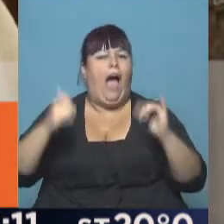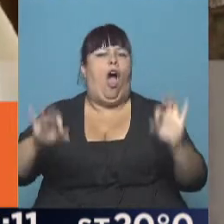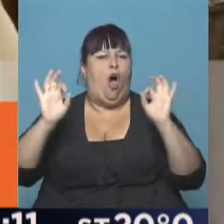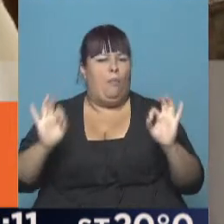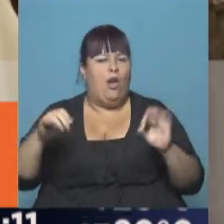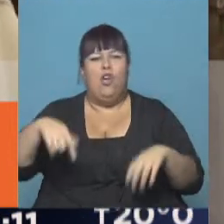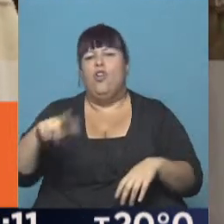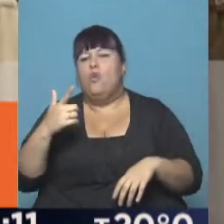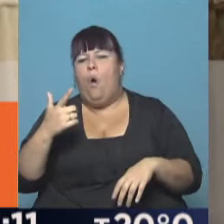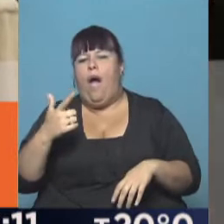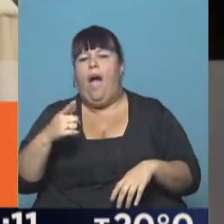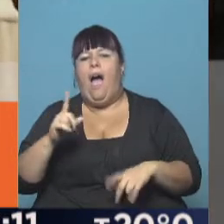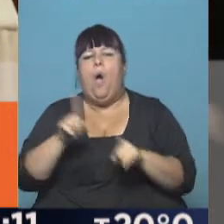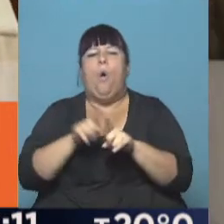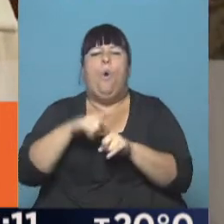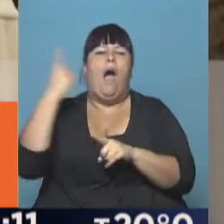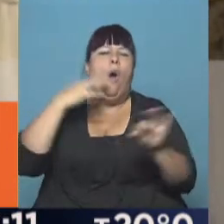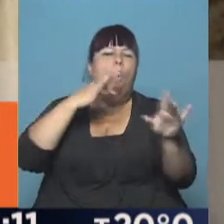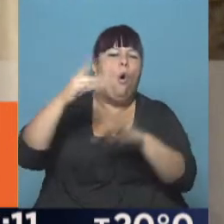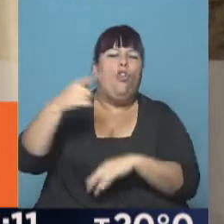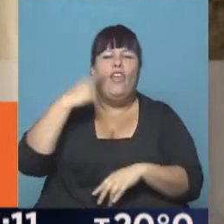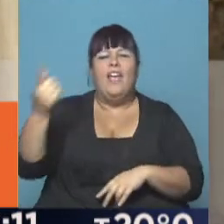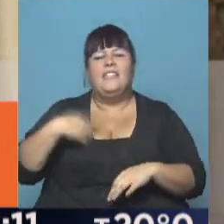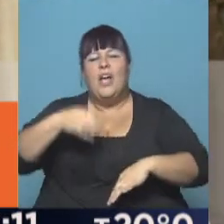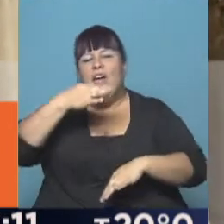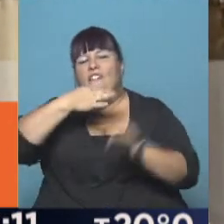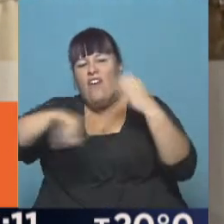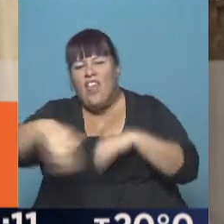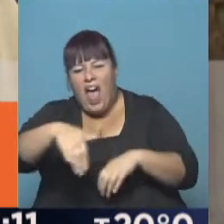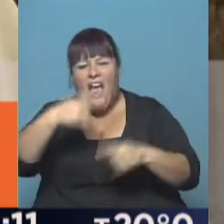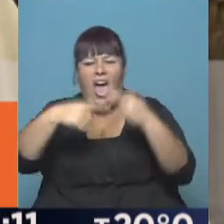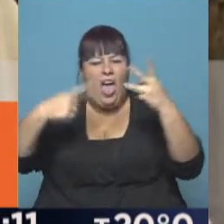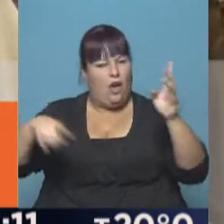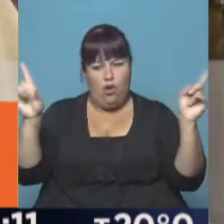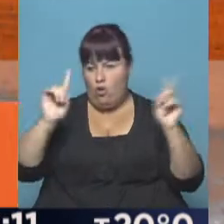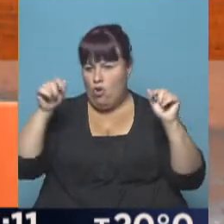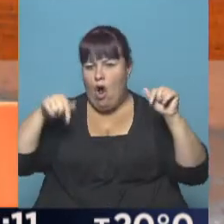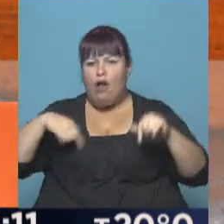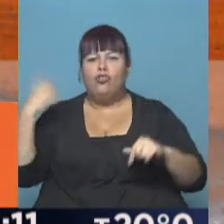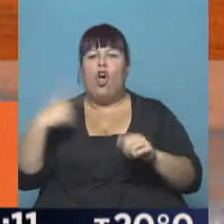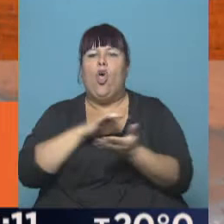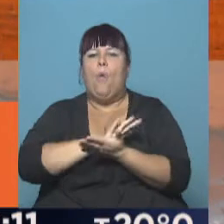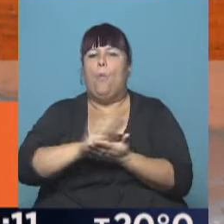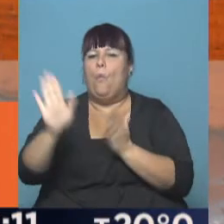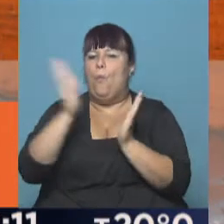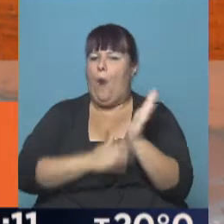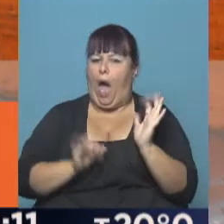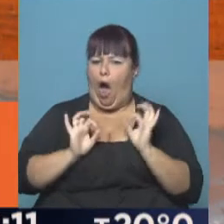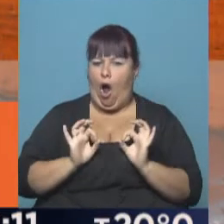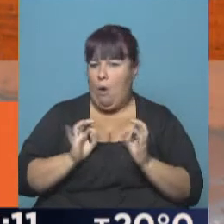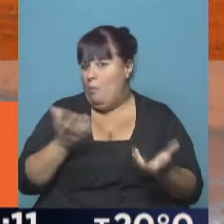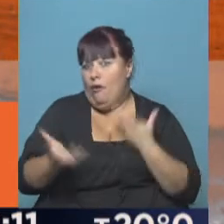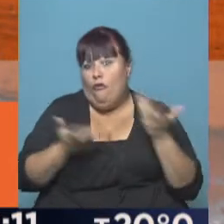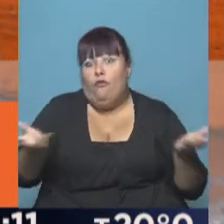Acá no es como dicen que somos manteros, que somos esto, somos... No, acá somos todo legal. Pero se